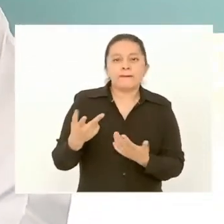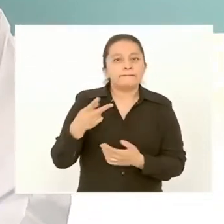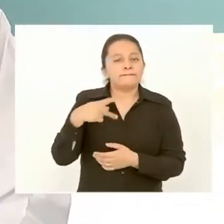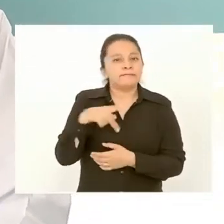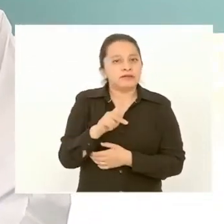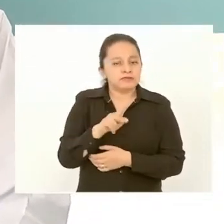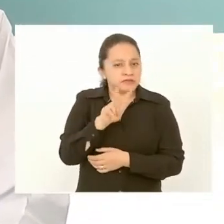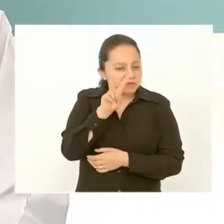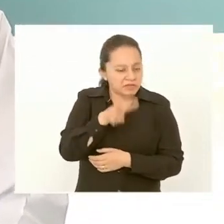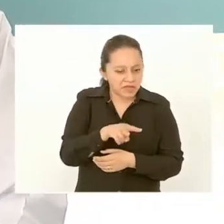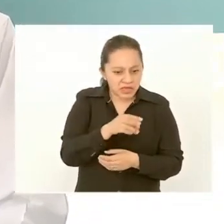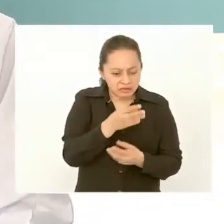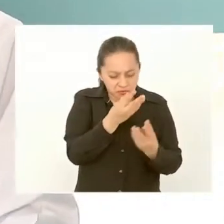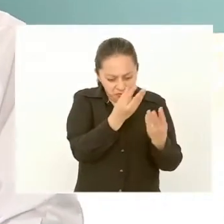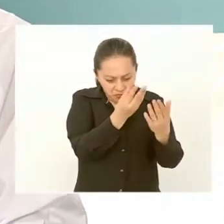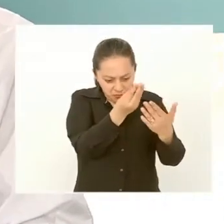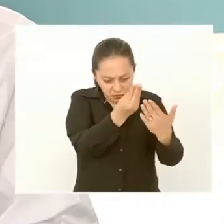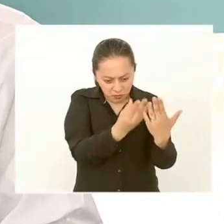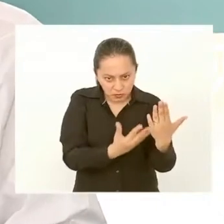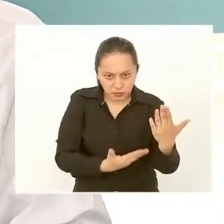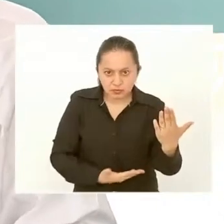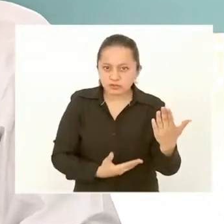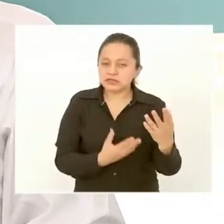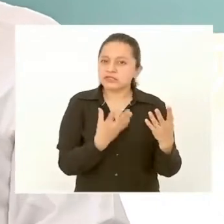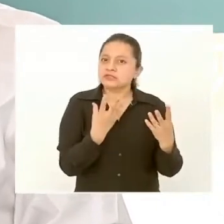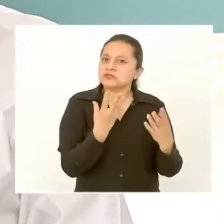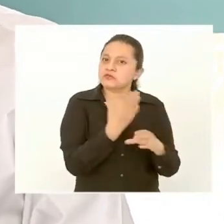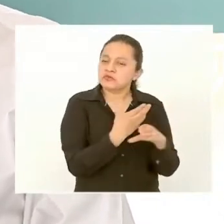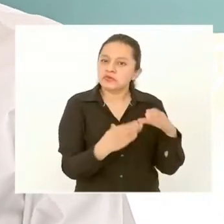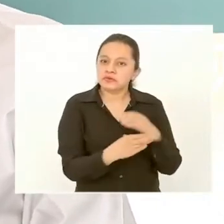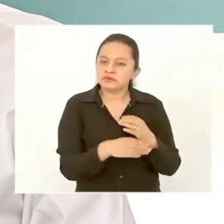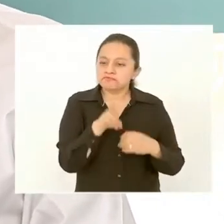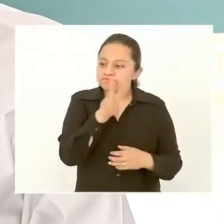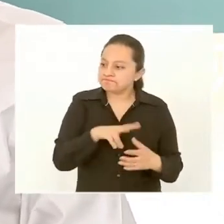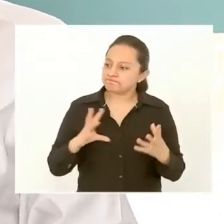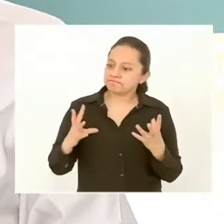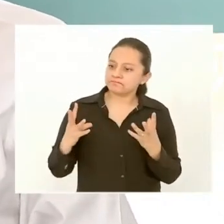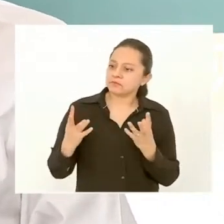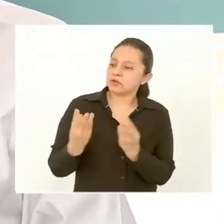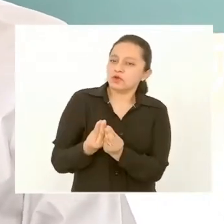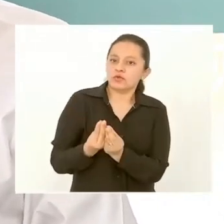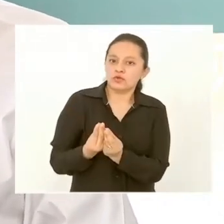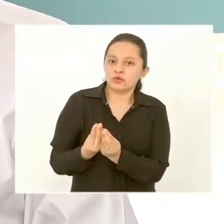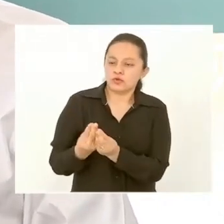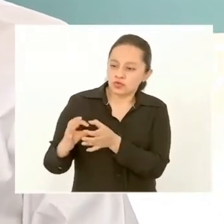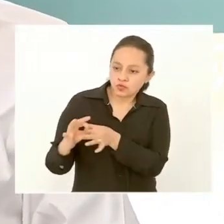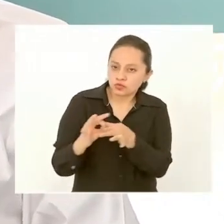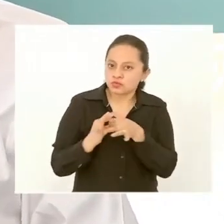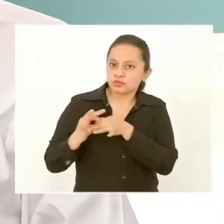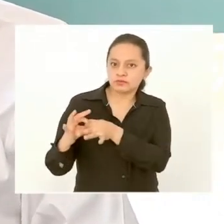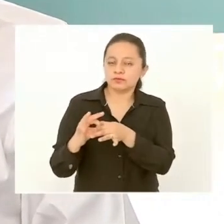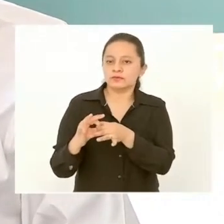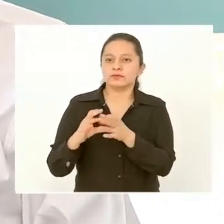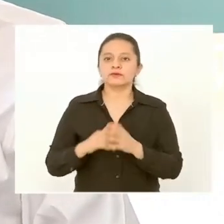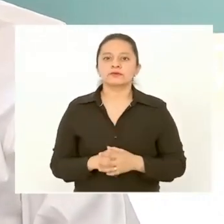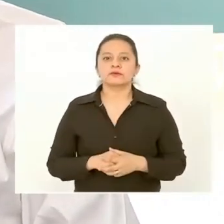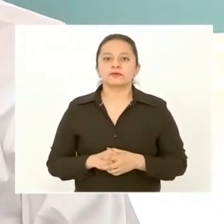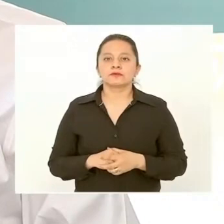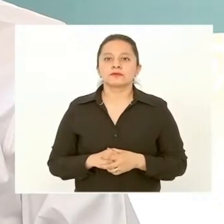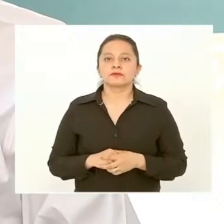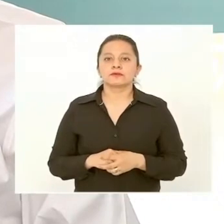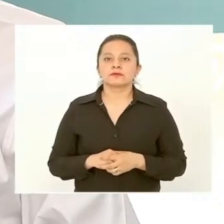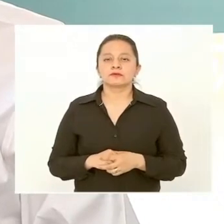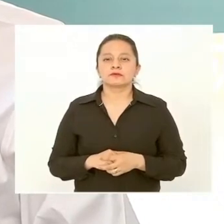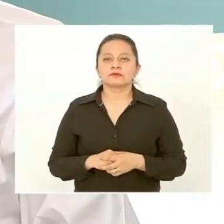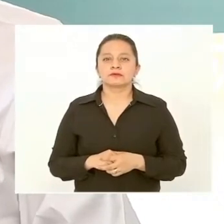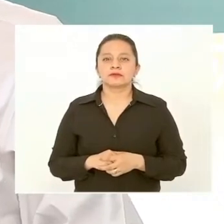cosas que nos unen y tenemos que poner siempre por